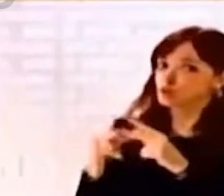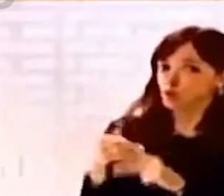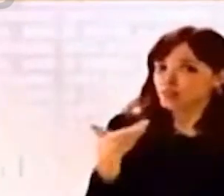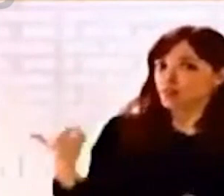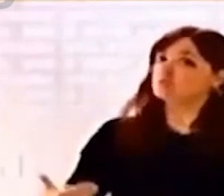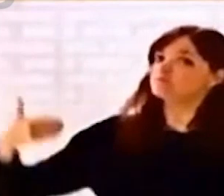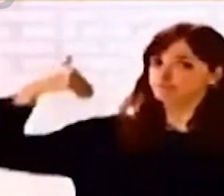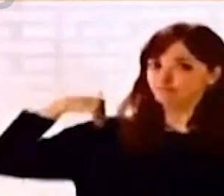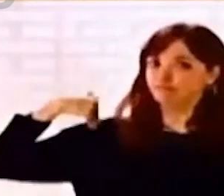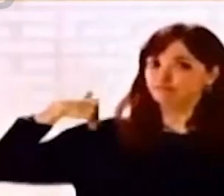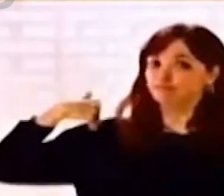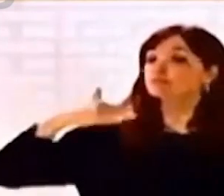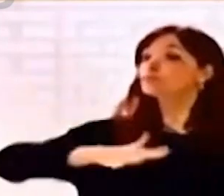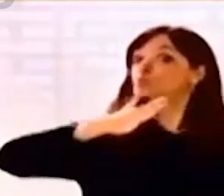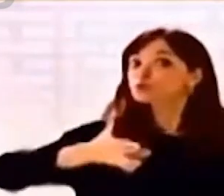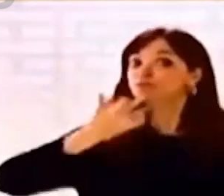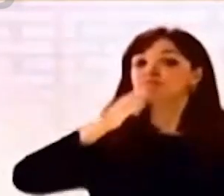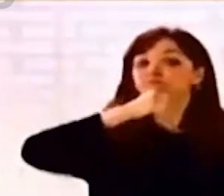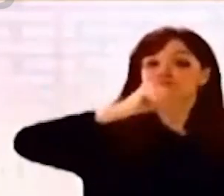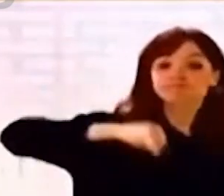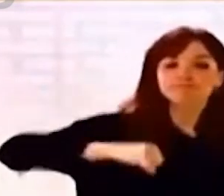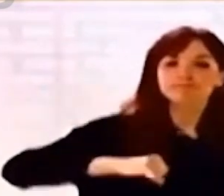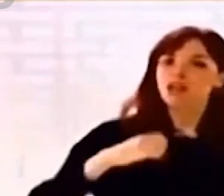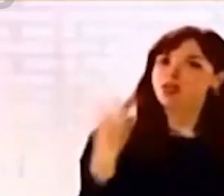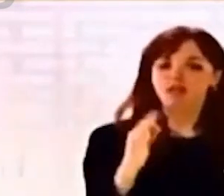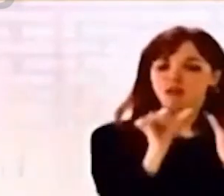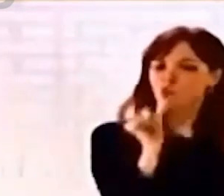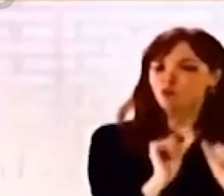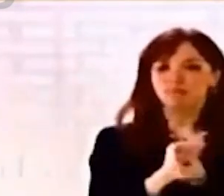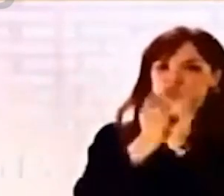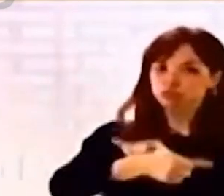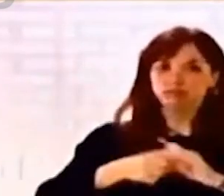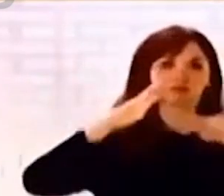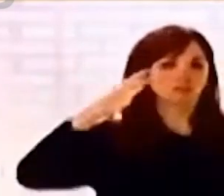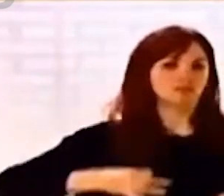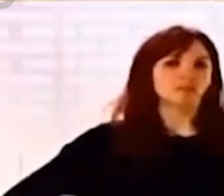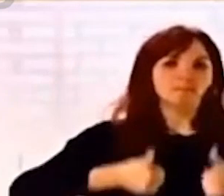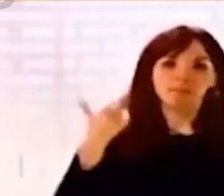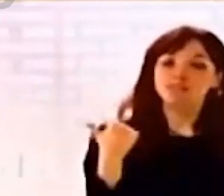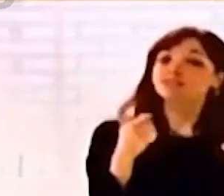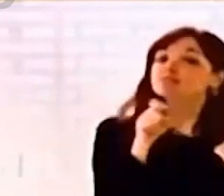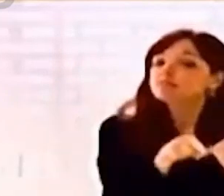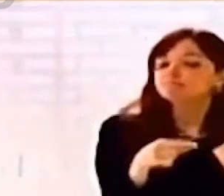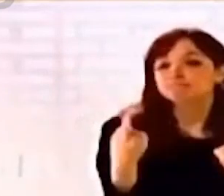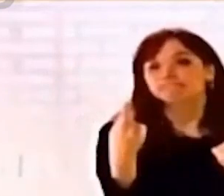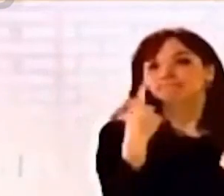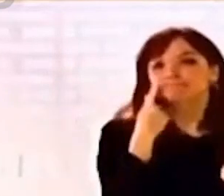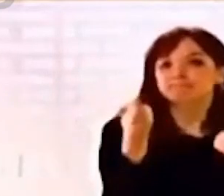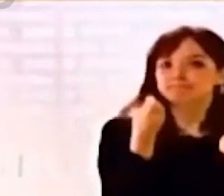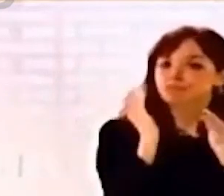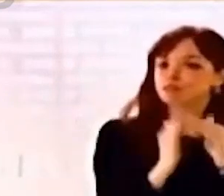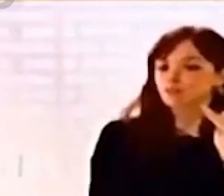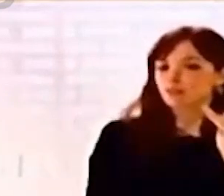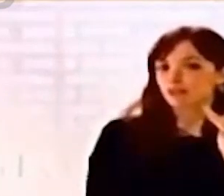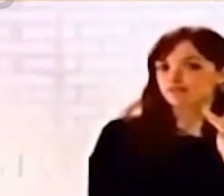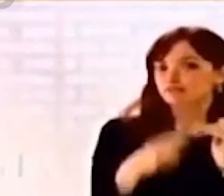se tendrán que hacer de una forma muchísimo más segura y con una restricción en el número